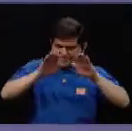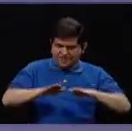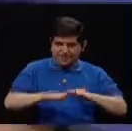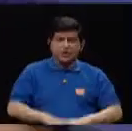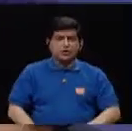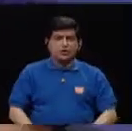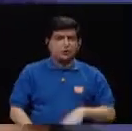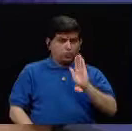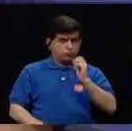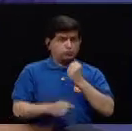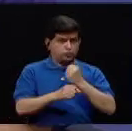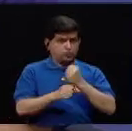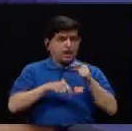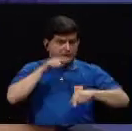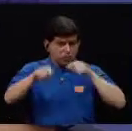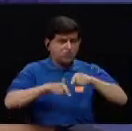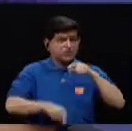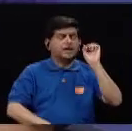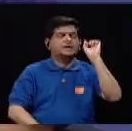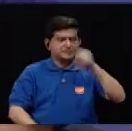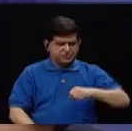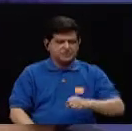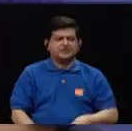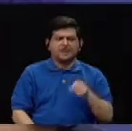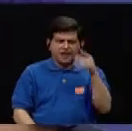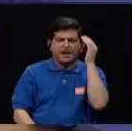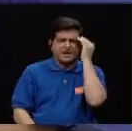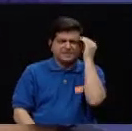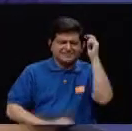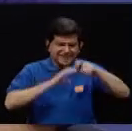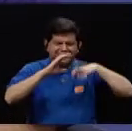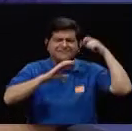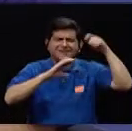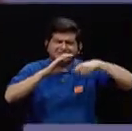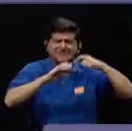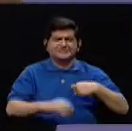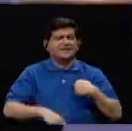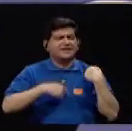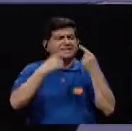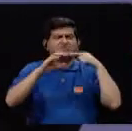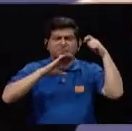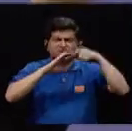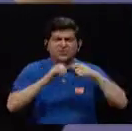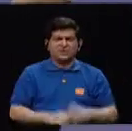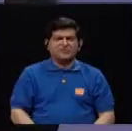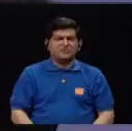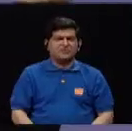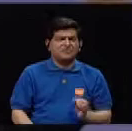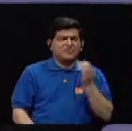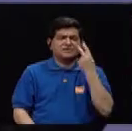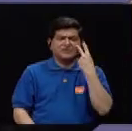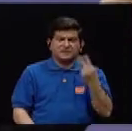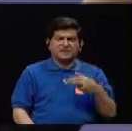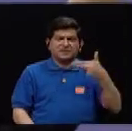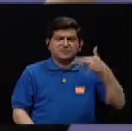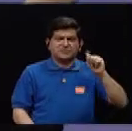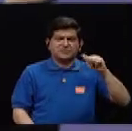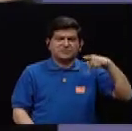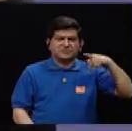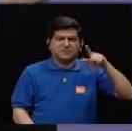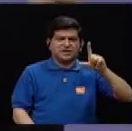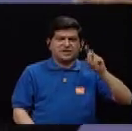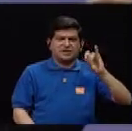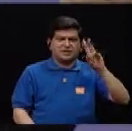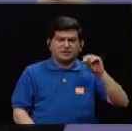que crítico de tu trabajo muy también. Muy crítico, muy crítico. Además, él conocía de cine. Claro. Si yo iba al cine con él, crecí viendo a Chaplin,